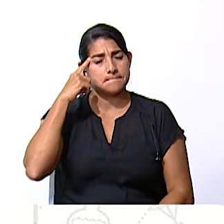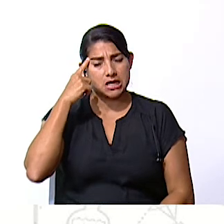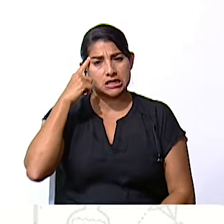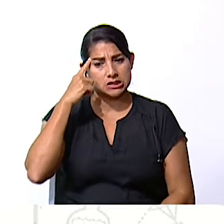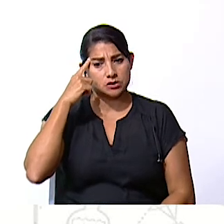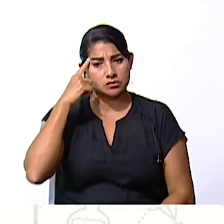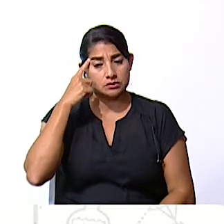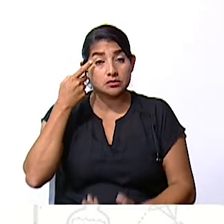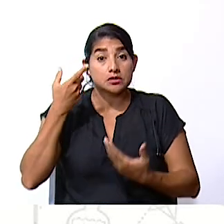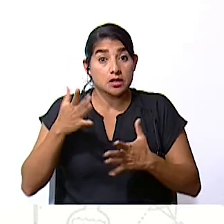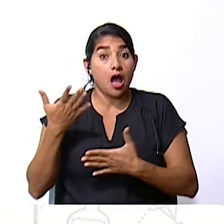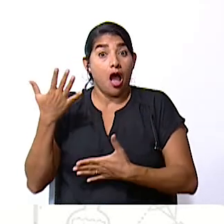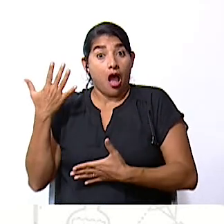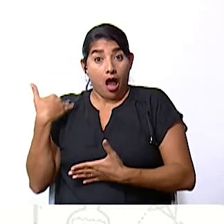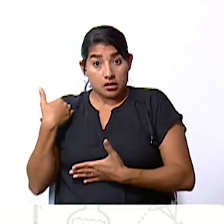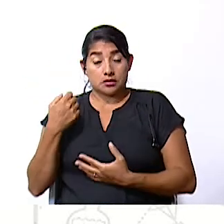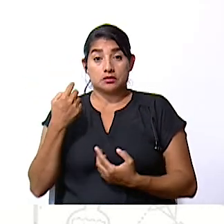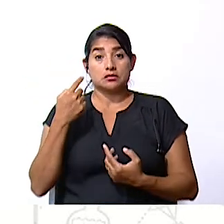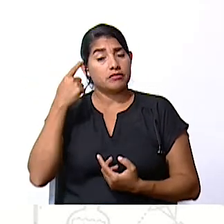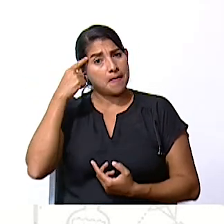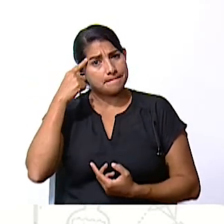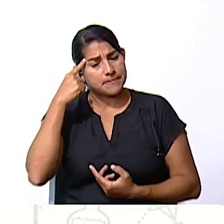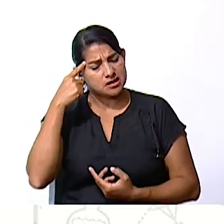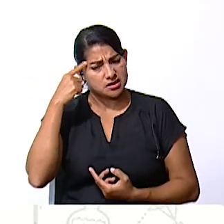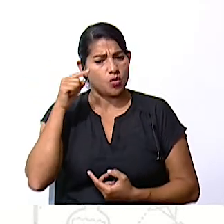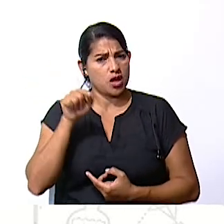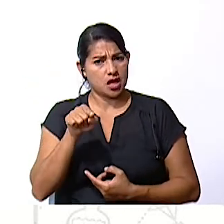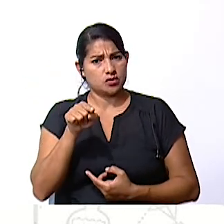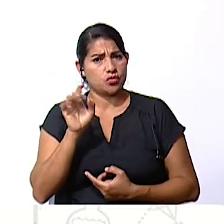¿Se lo habían planteado alguna vez?